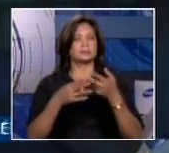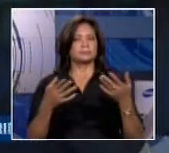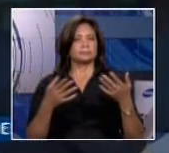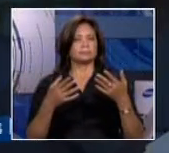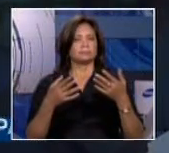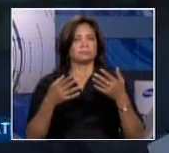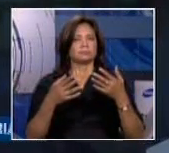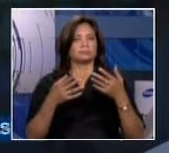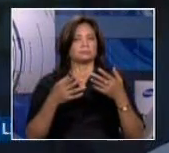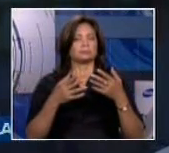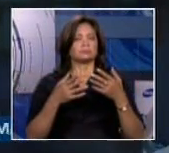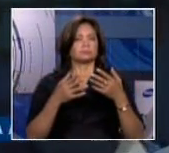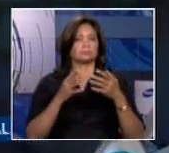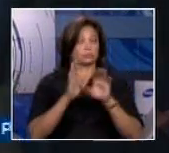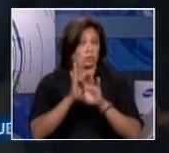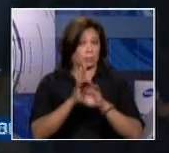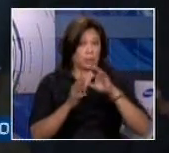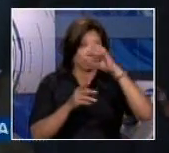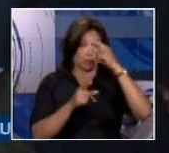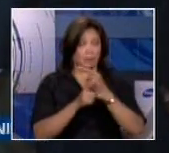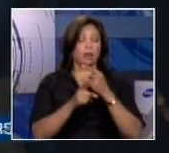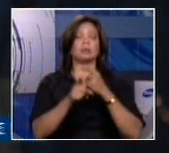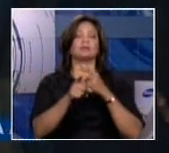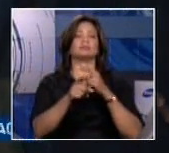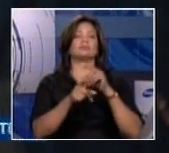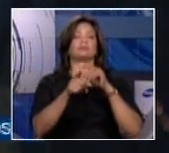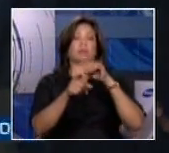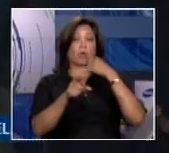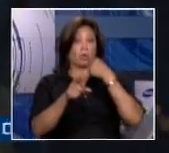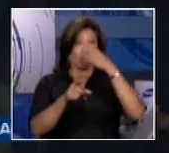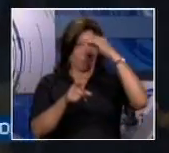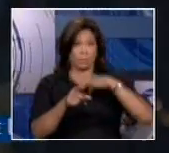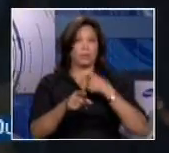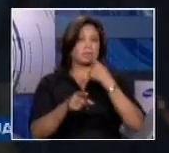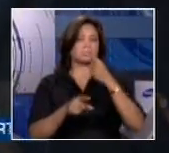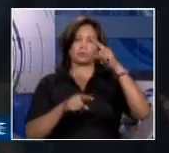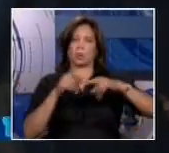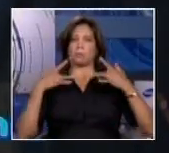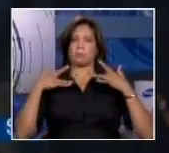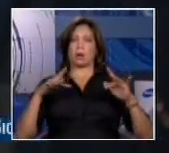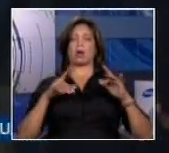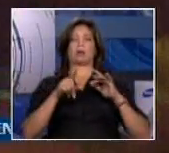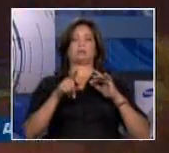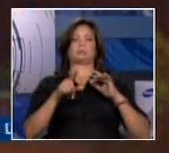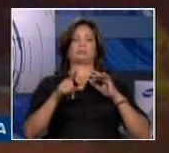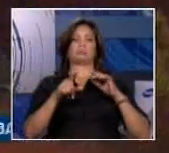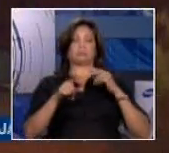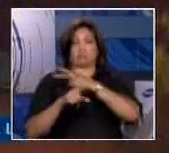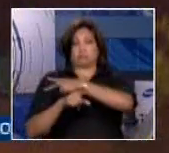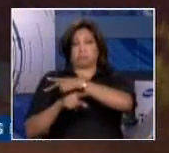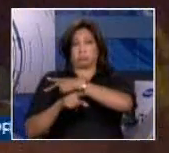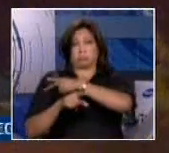hermanos Buitrago, por ejemplo. Por ejemplo. El jurista Francisco Ascona resaltó que no se podía despojar al coronel de su rango, ya que